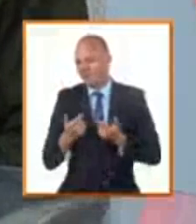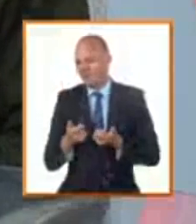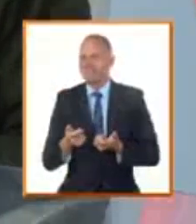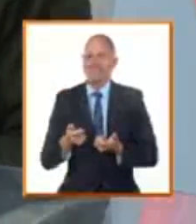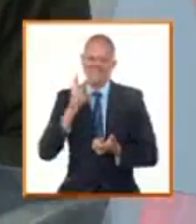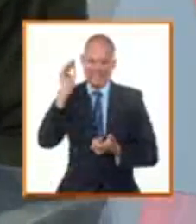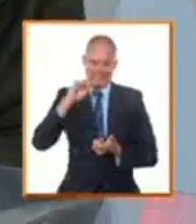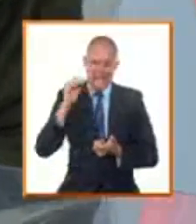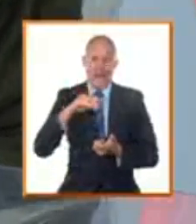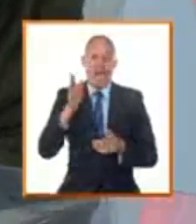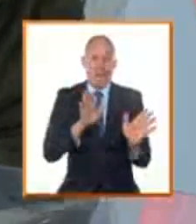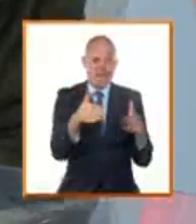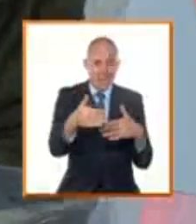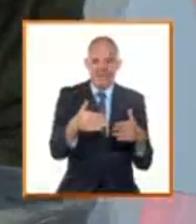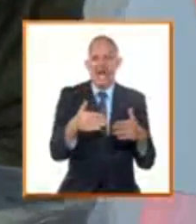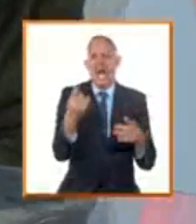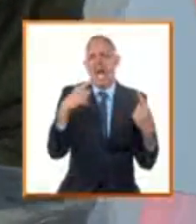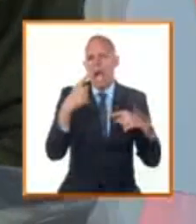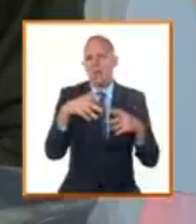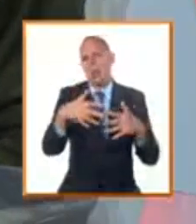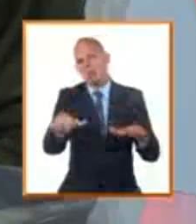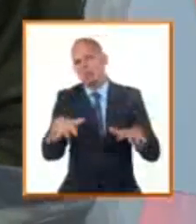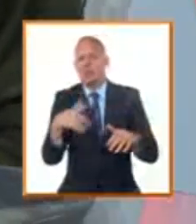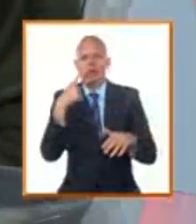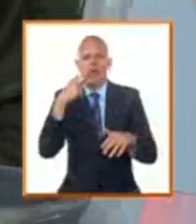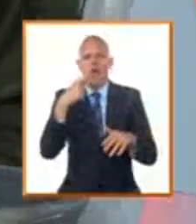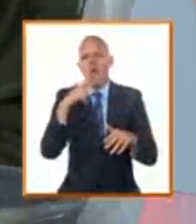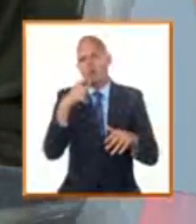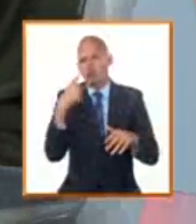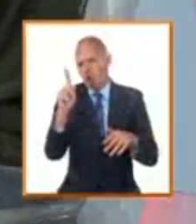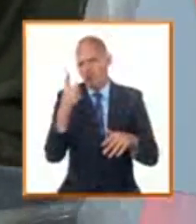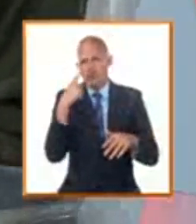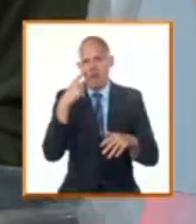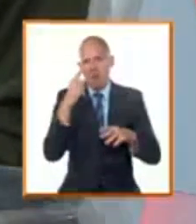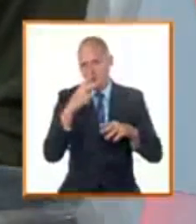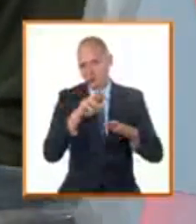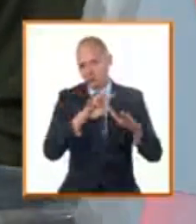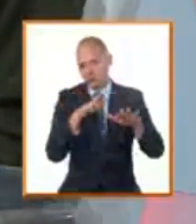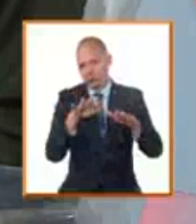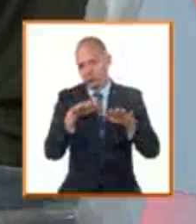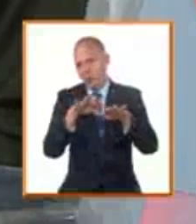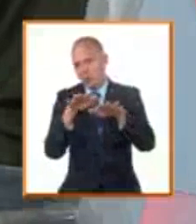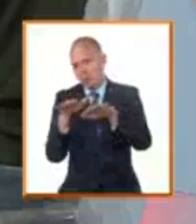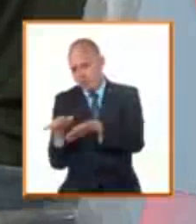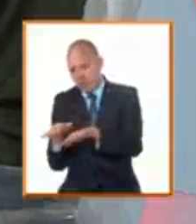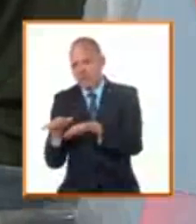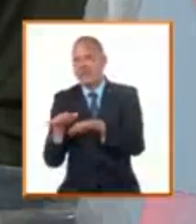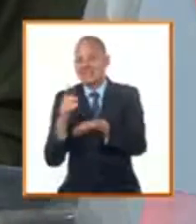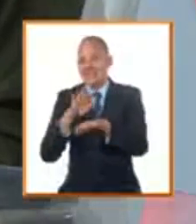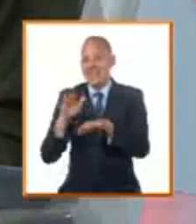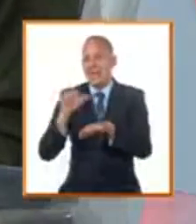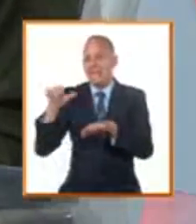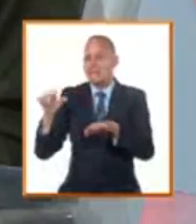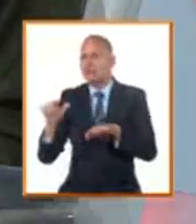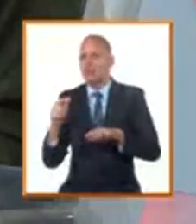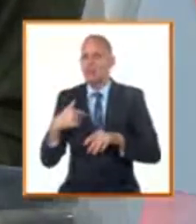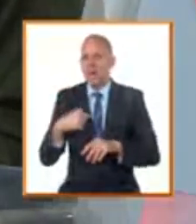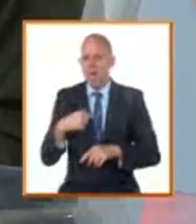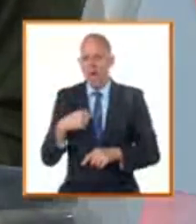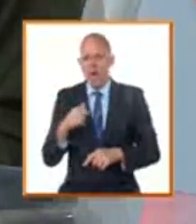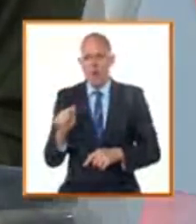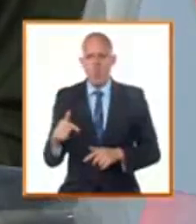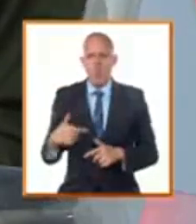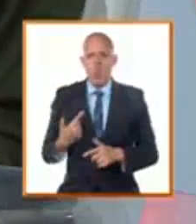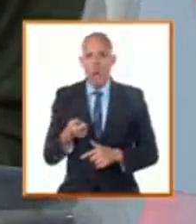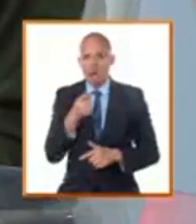que regalaba en el país. Una de las incidencias más peligrosas, Randy, para la seguridad del país, en correspondencia con los